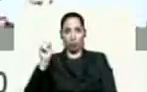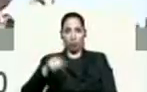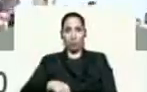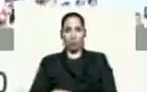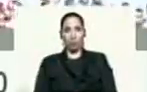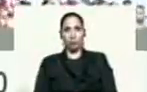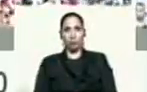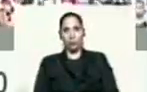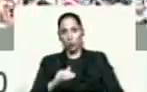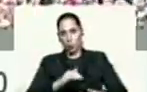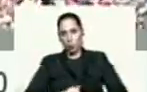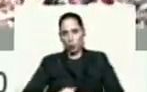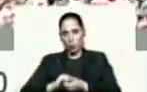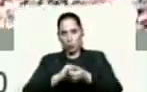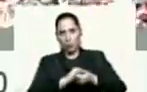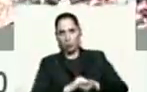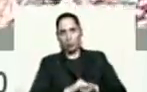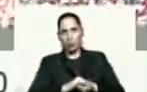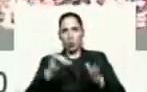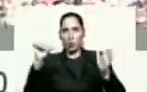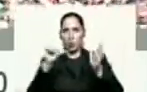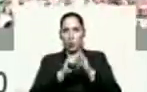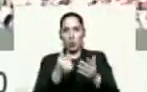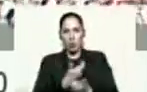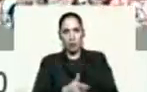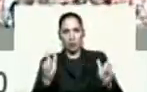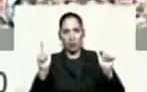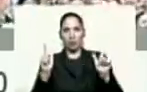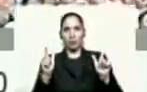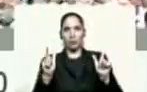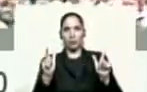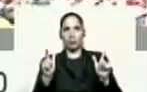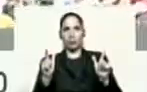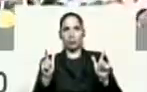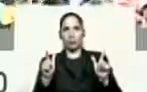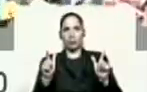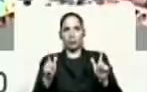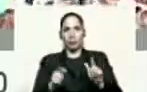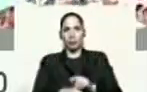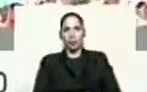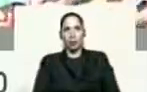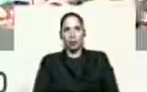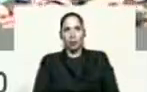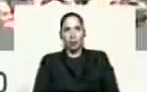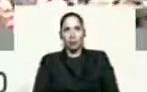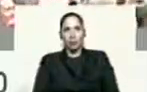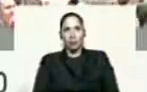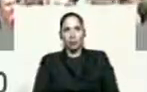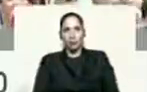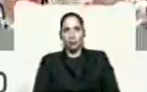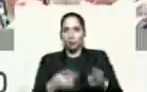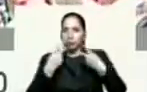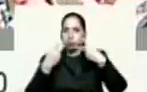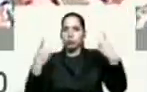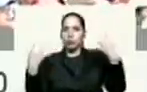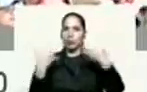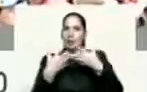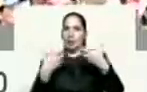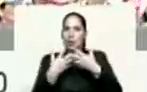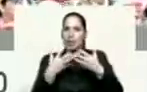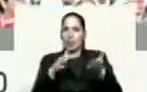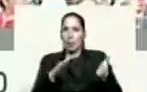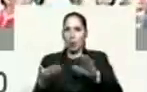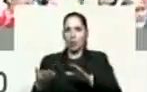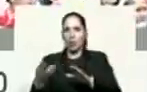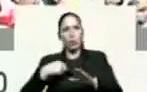en Trujillo, donde el Libertador emitió el decreto de guerra a muerte. Nosotros no decretamos la guerra a muerte a